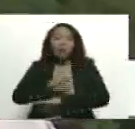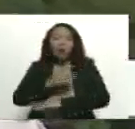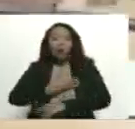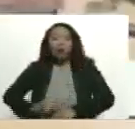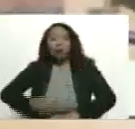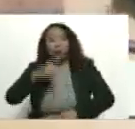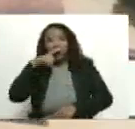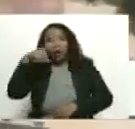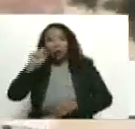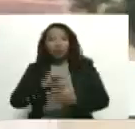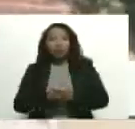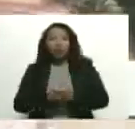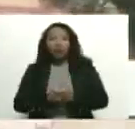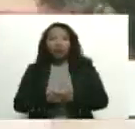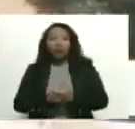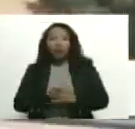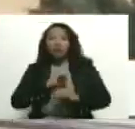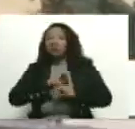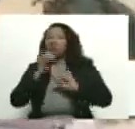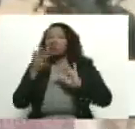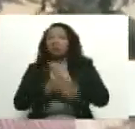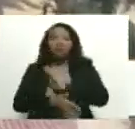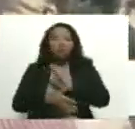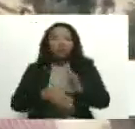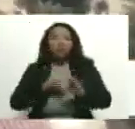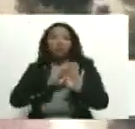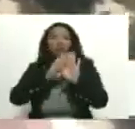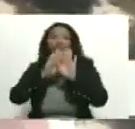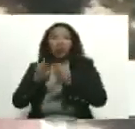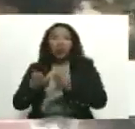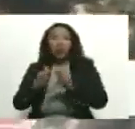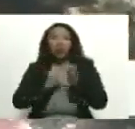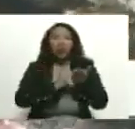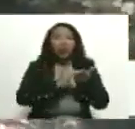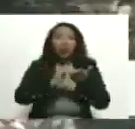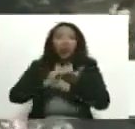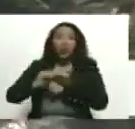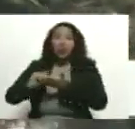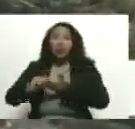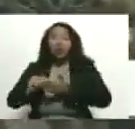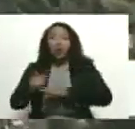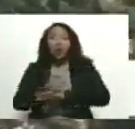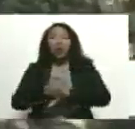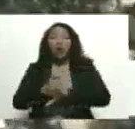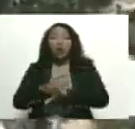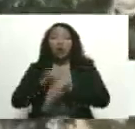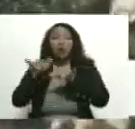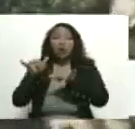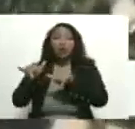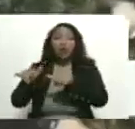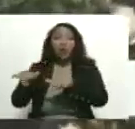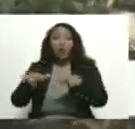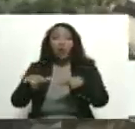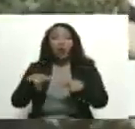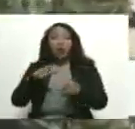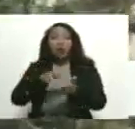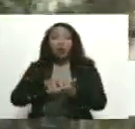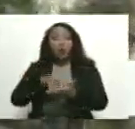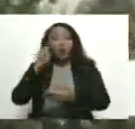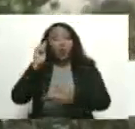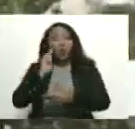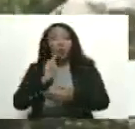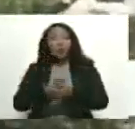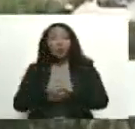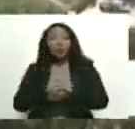Nicolás Maduro a fin de apoyar las acciones de mitigación emprendidas por el gobernador Ángel marcano la máxima autoridad